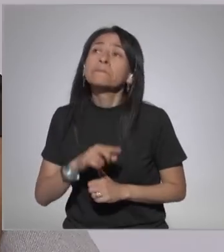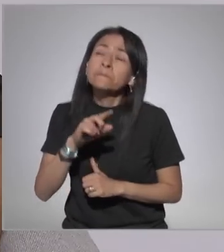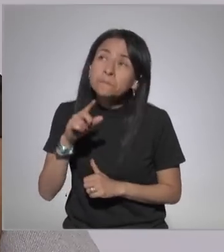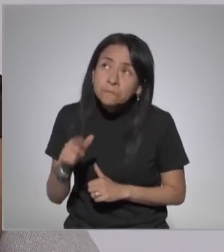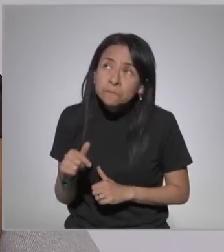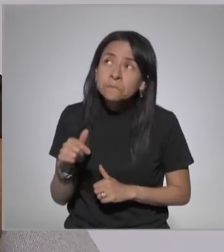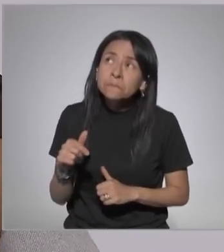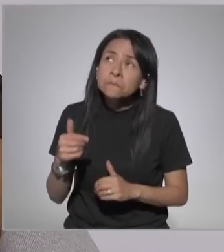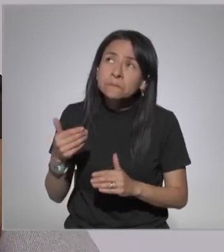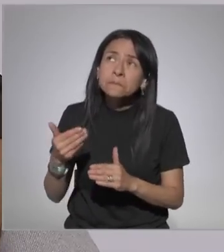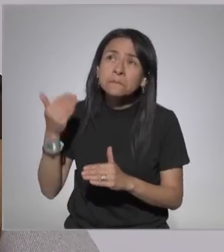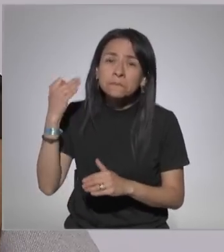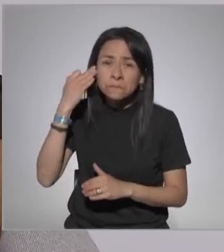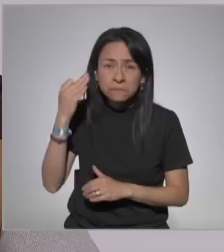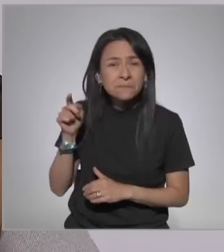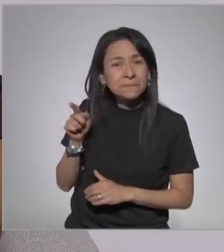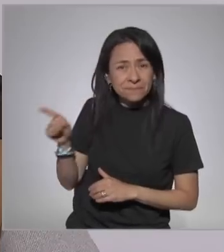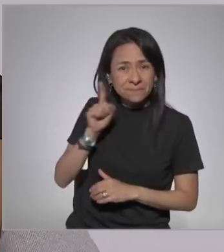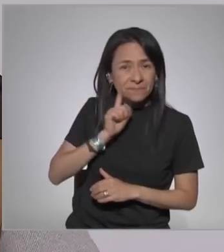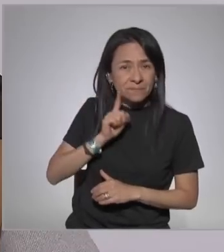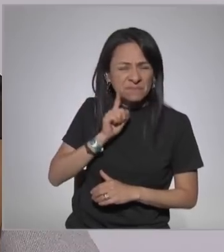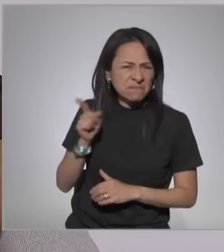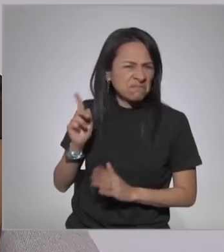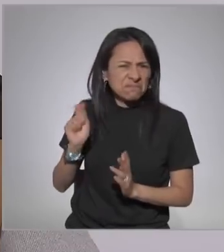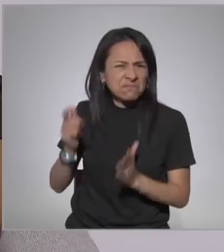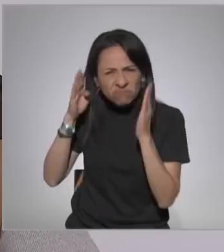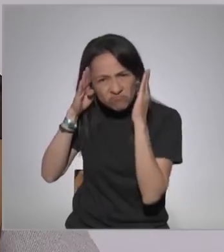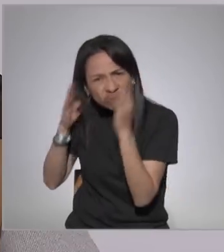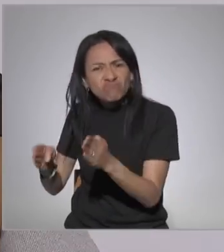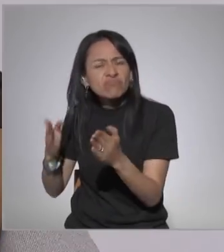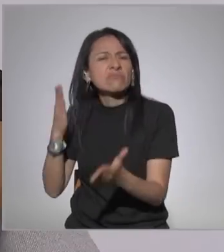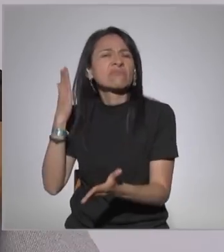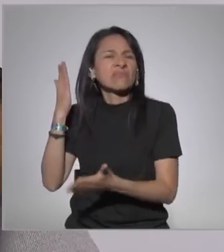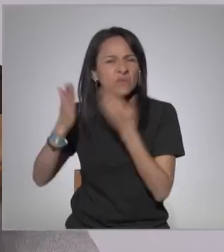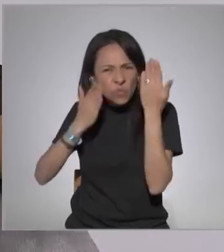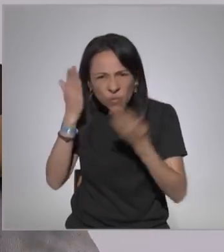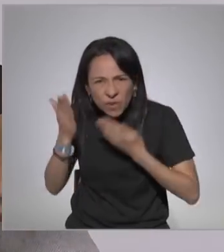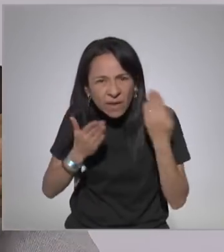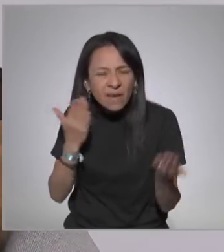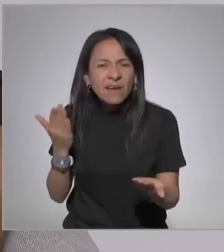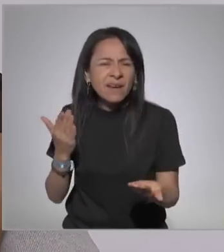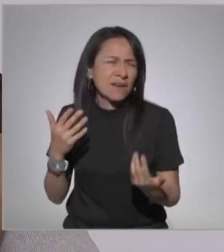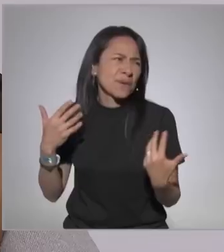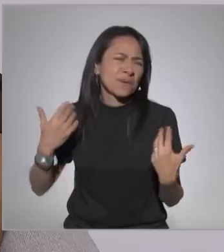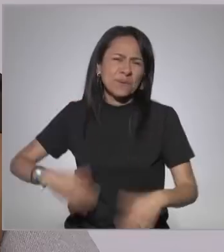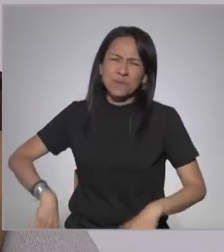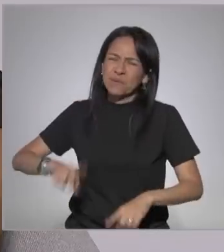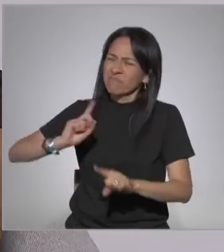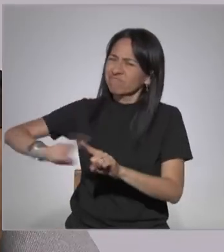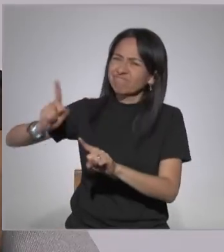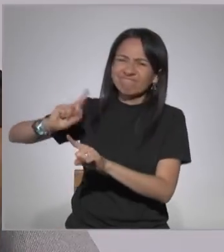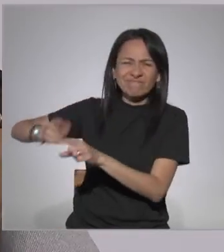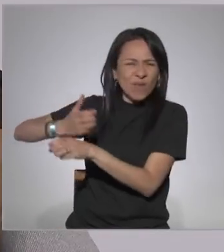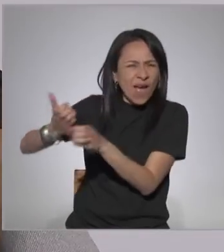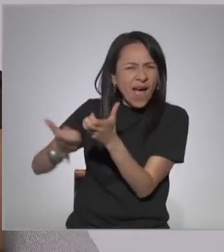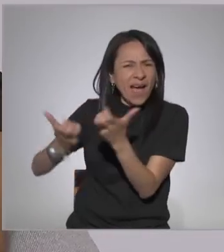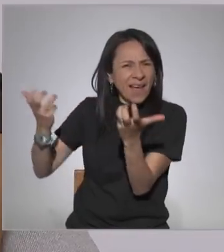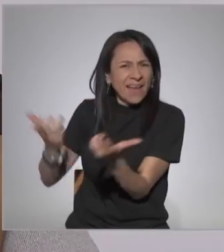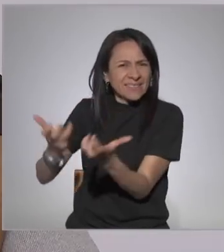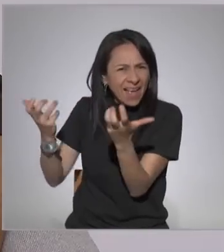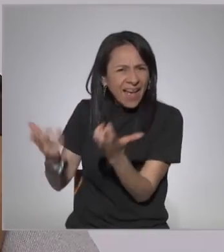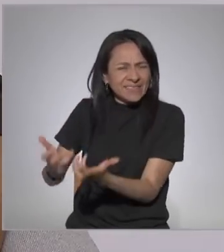años, ella se dedicaba a estudiar y a hacer muchísimas cosas, una diversidad en la